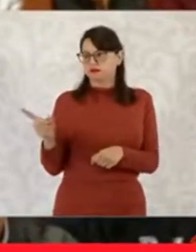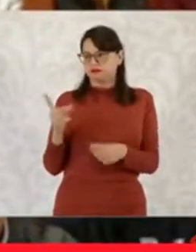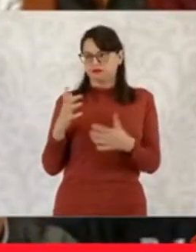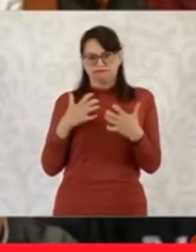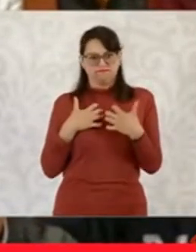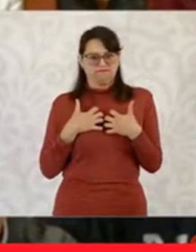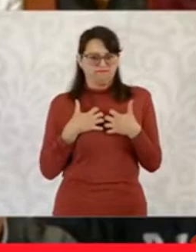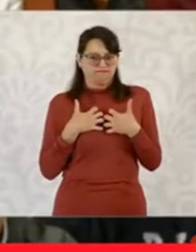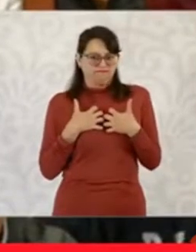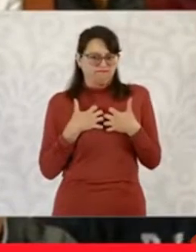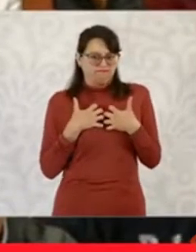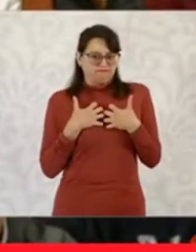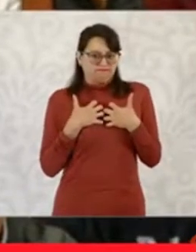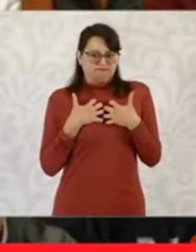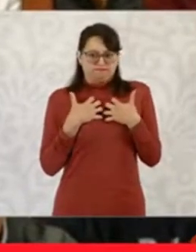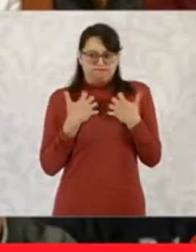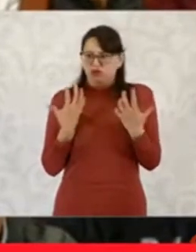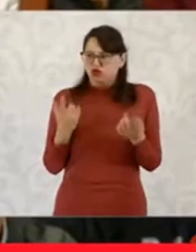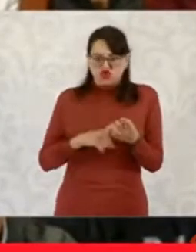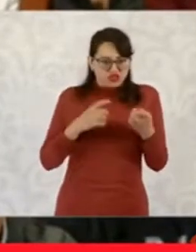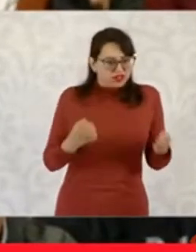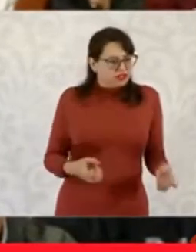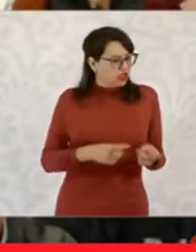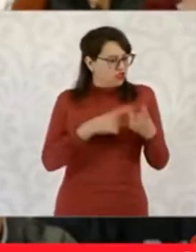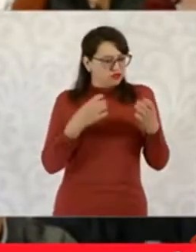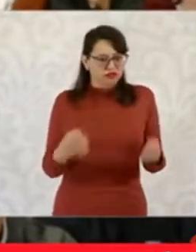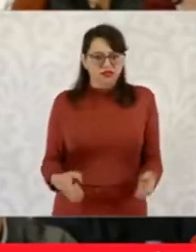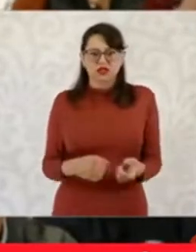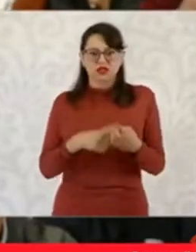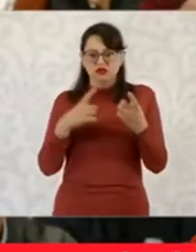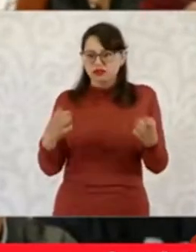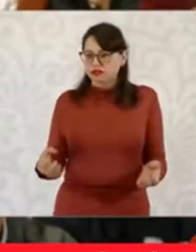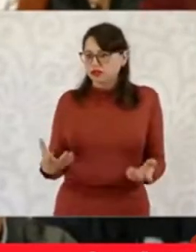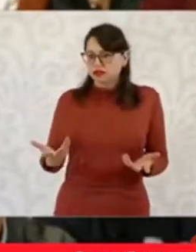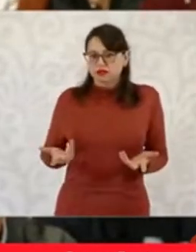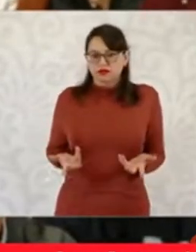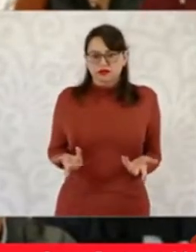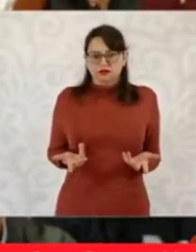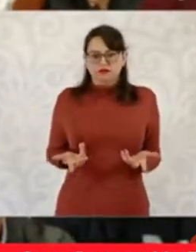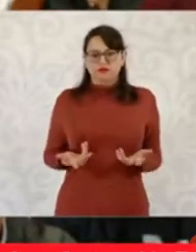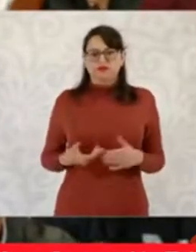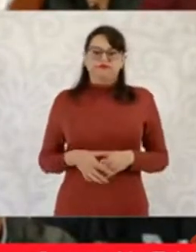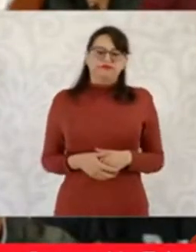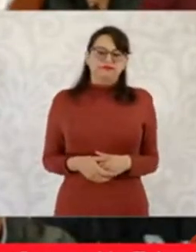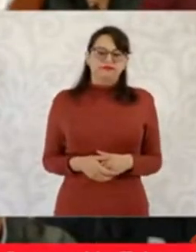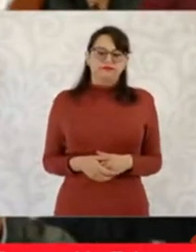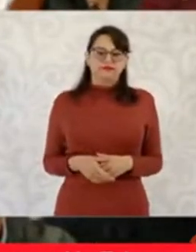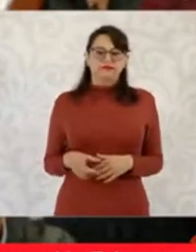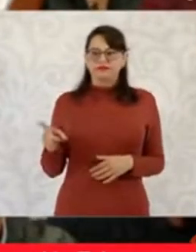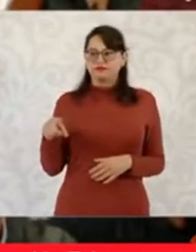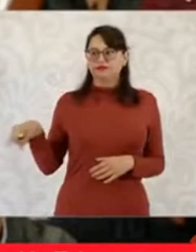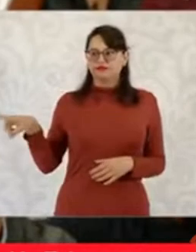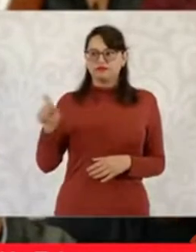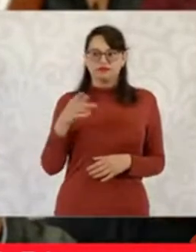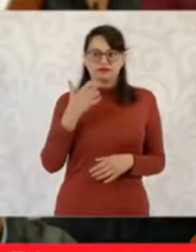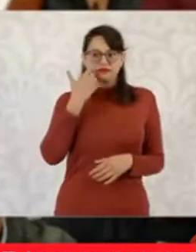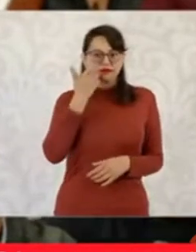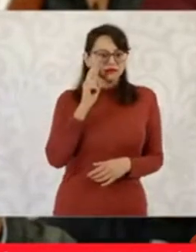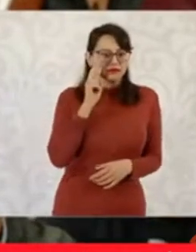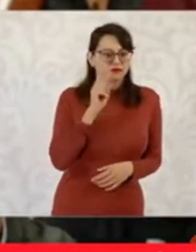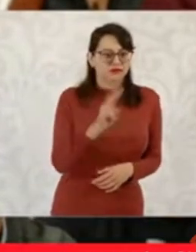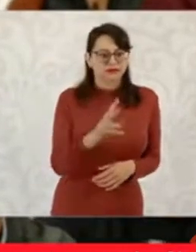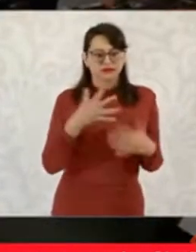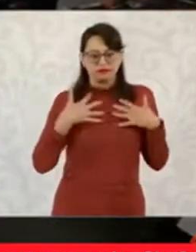muchísimo a quienes estaban ahí, no los pedían, no los decían. Les parecía algo pues, que les era muy importante, por